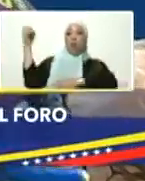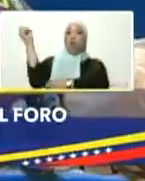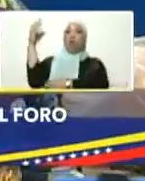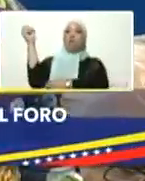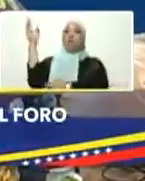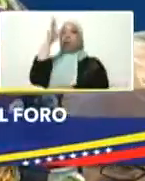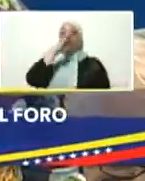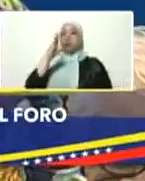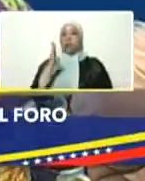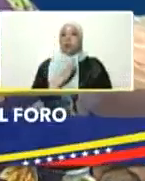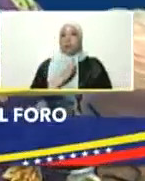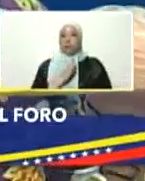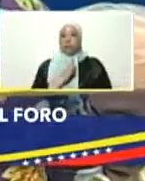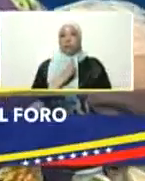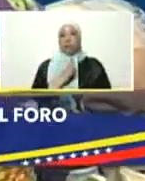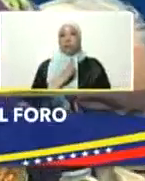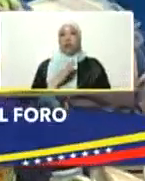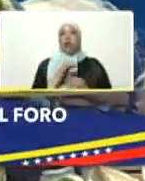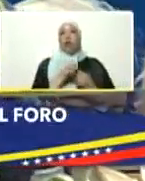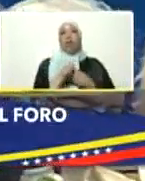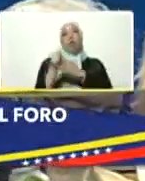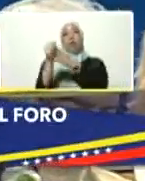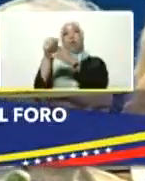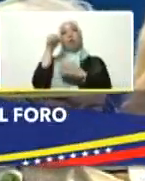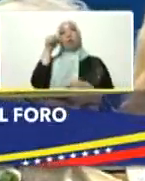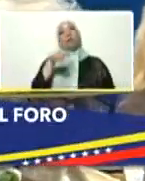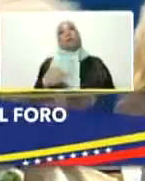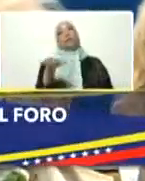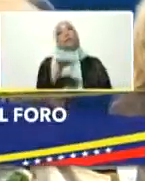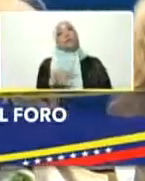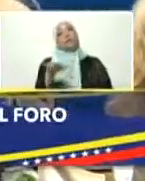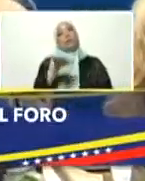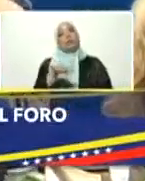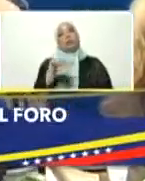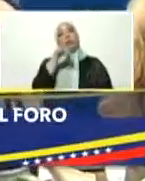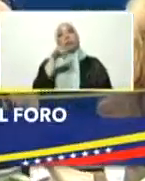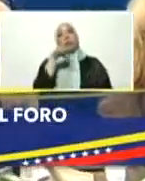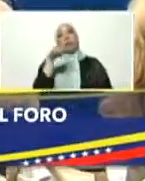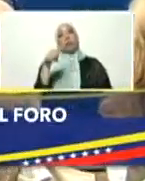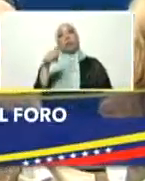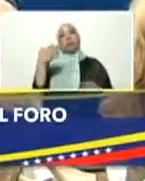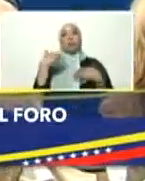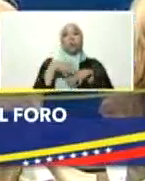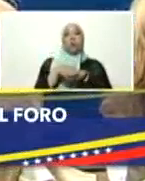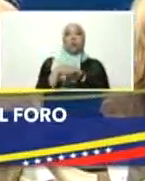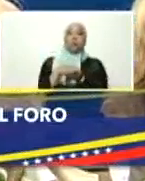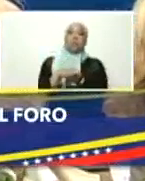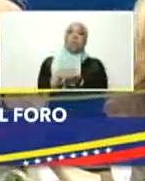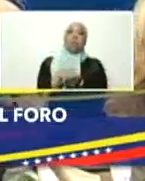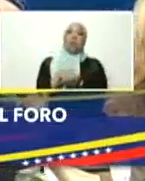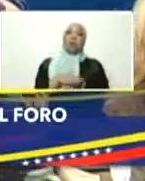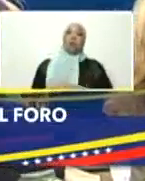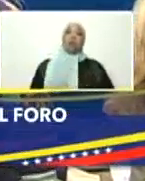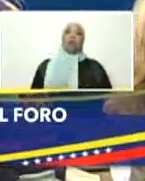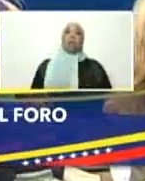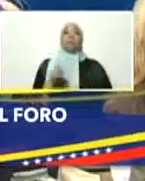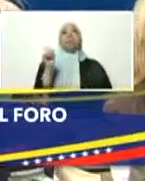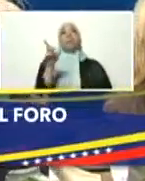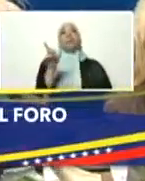Adán Chávez, que ha liderado desde el PSUV la integración, toda la política internacional del